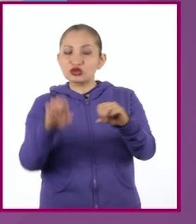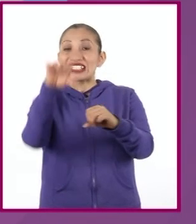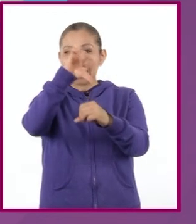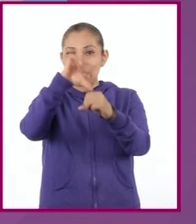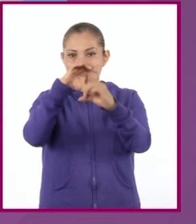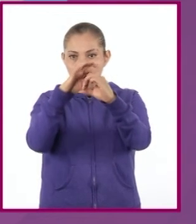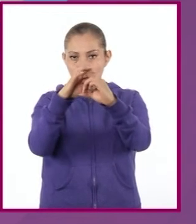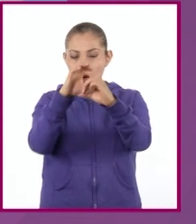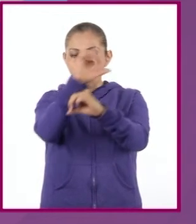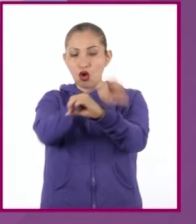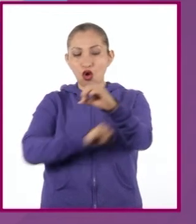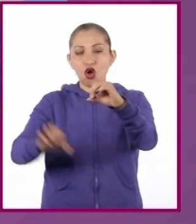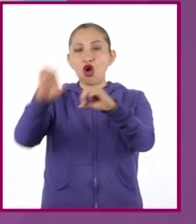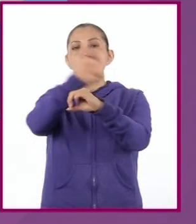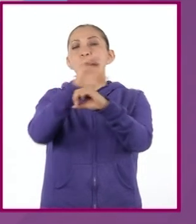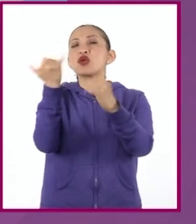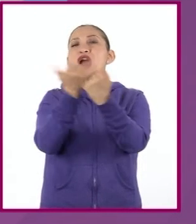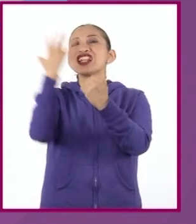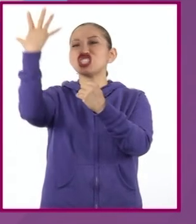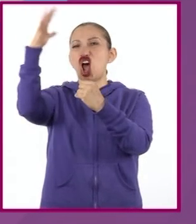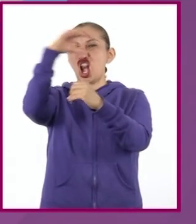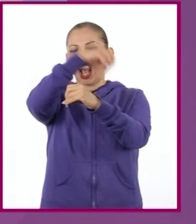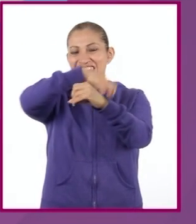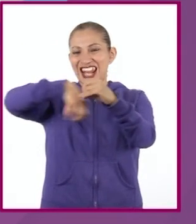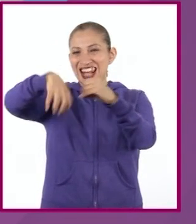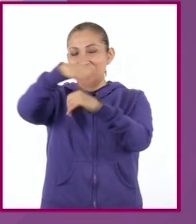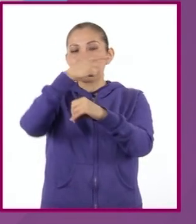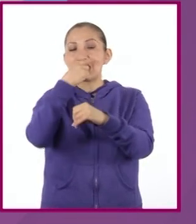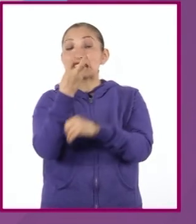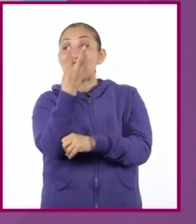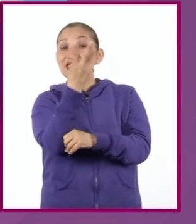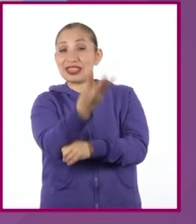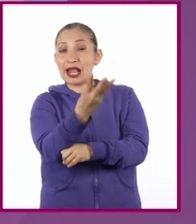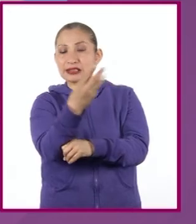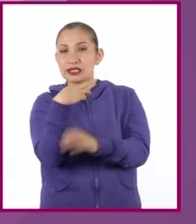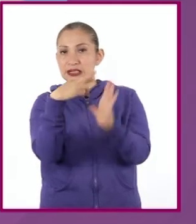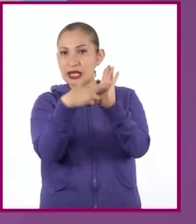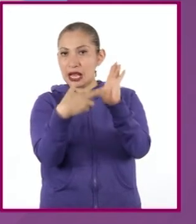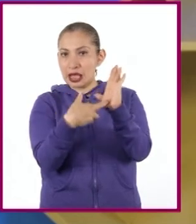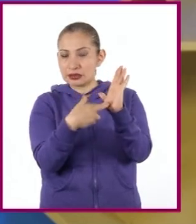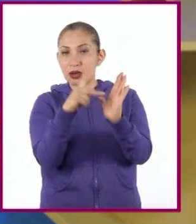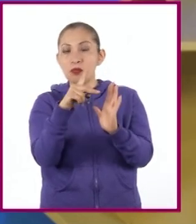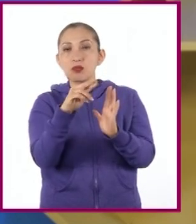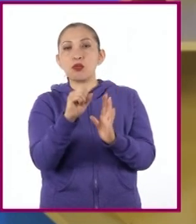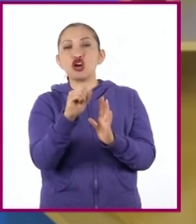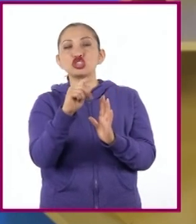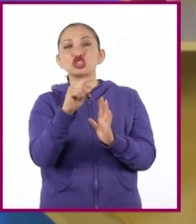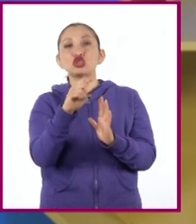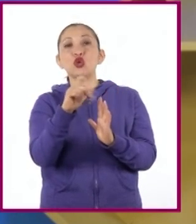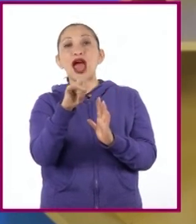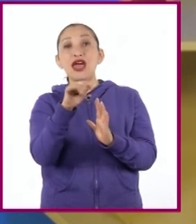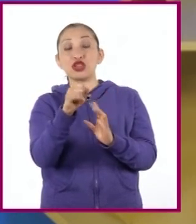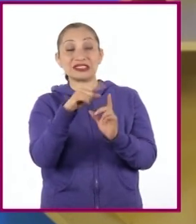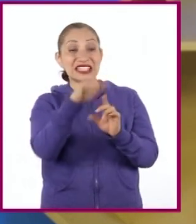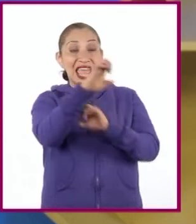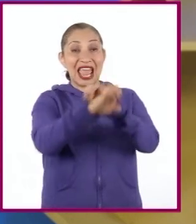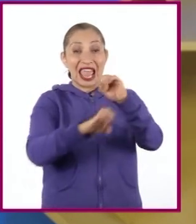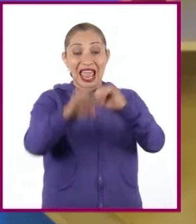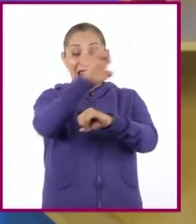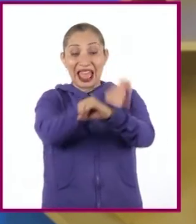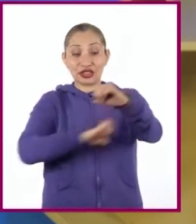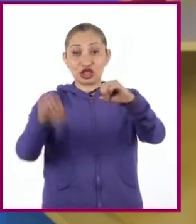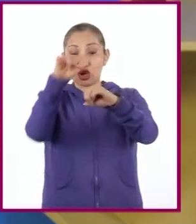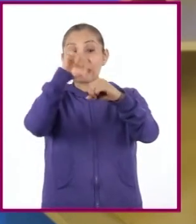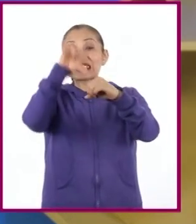núcleo como un pequeño sistema planetario y enunció 3 postulados. Los electrones se mueven alrededor